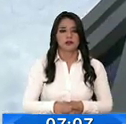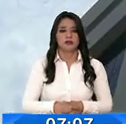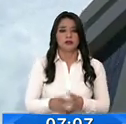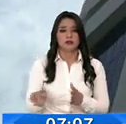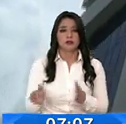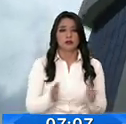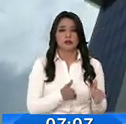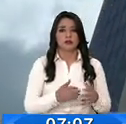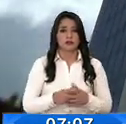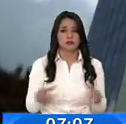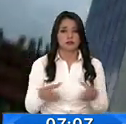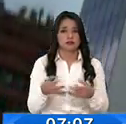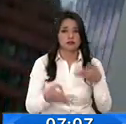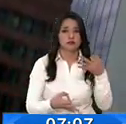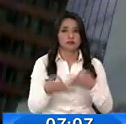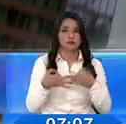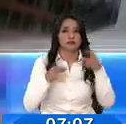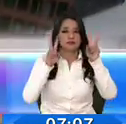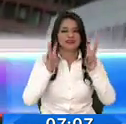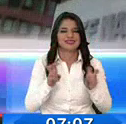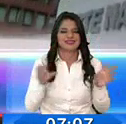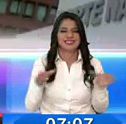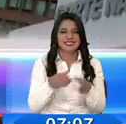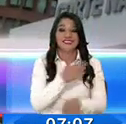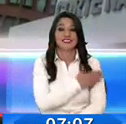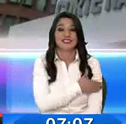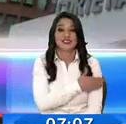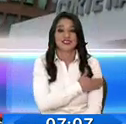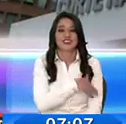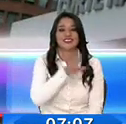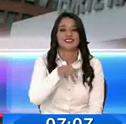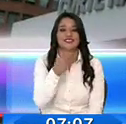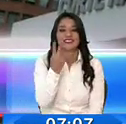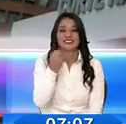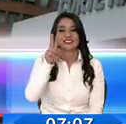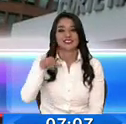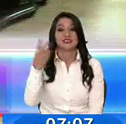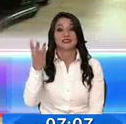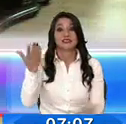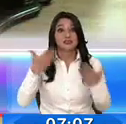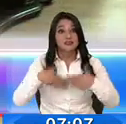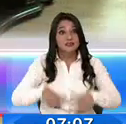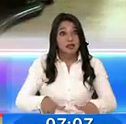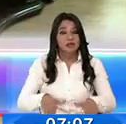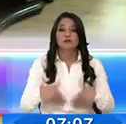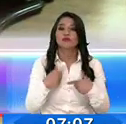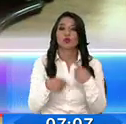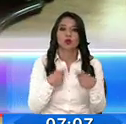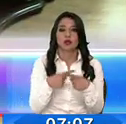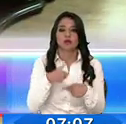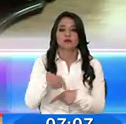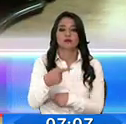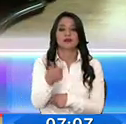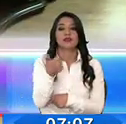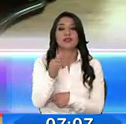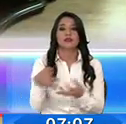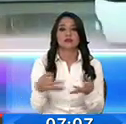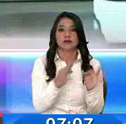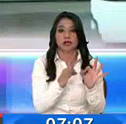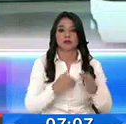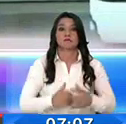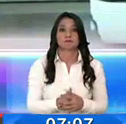la audiencia de juzgamiento dentro del caso conocido como sobornos 2012 2016 se desarrollará el próximo 10 de febrero